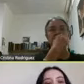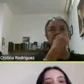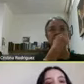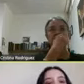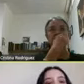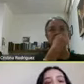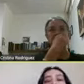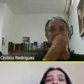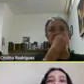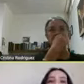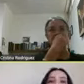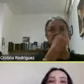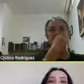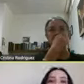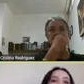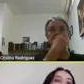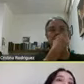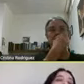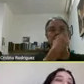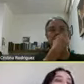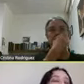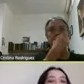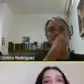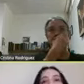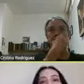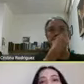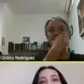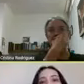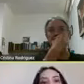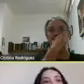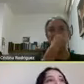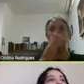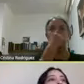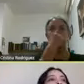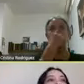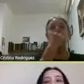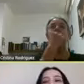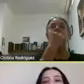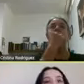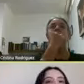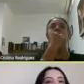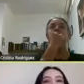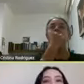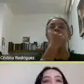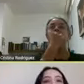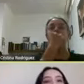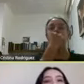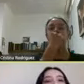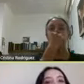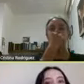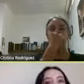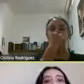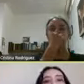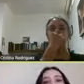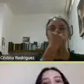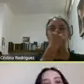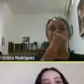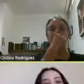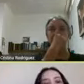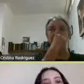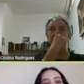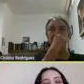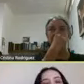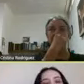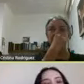para devolver al deporte. ¿A qué me refiero? Puede hacer el calentamiento, ya puede hacer ejercicio sin ningún problema, pero aún no